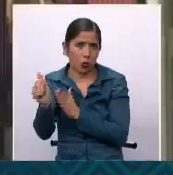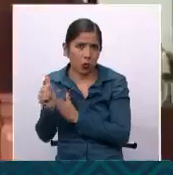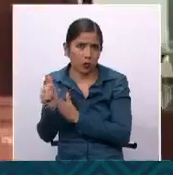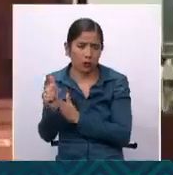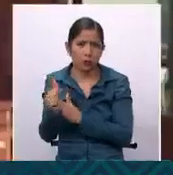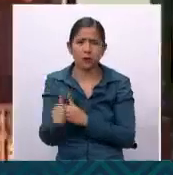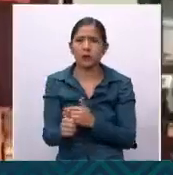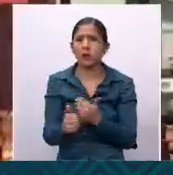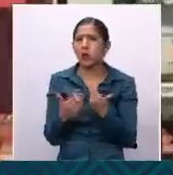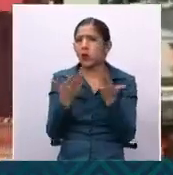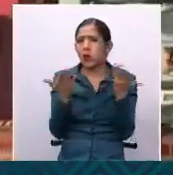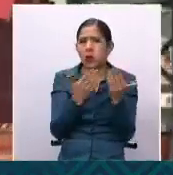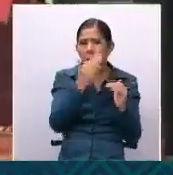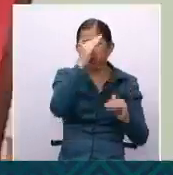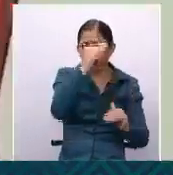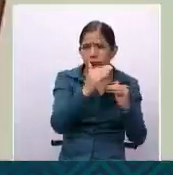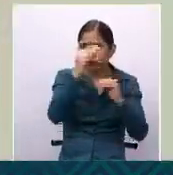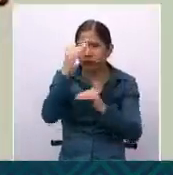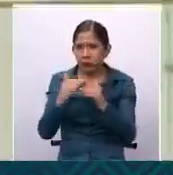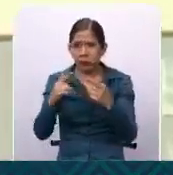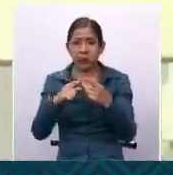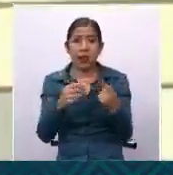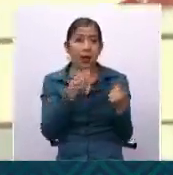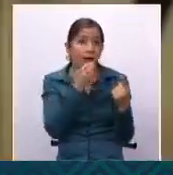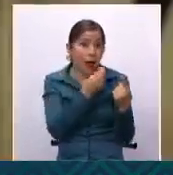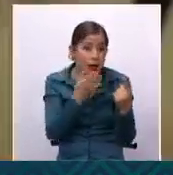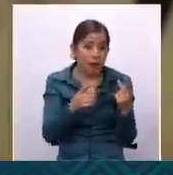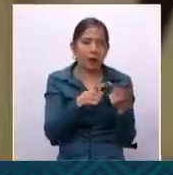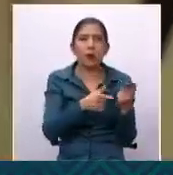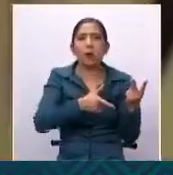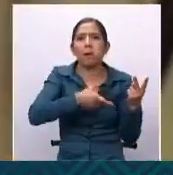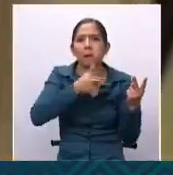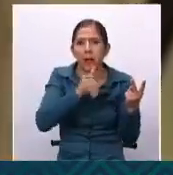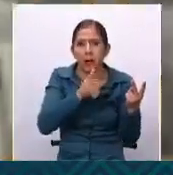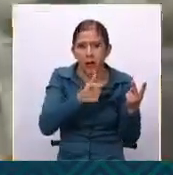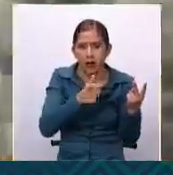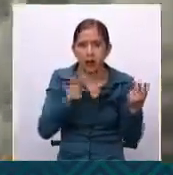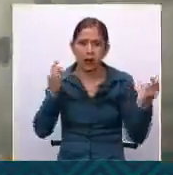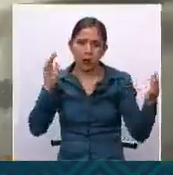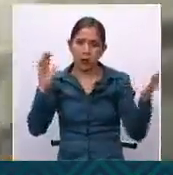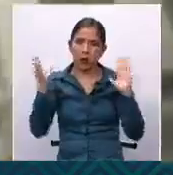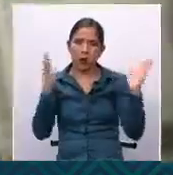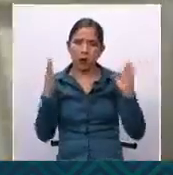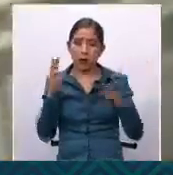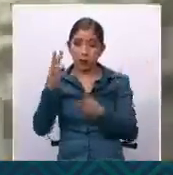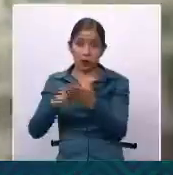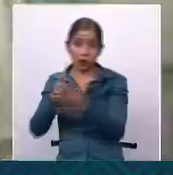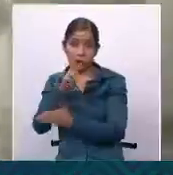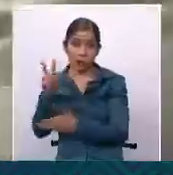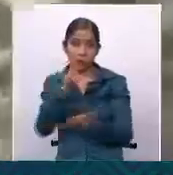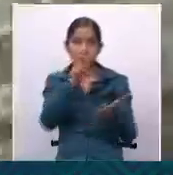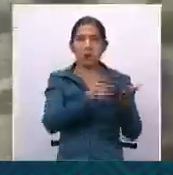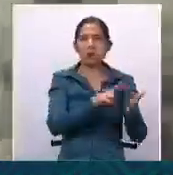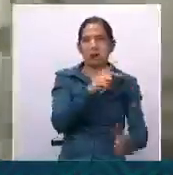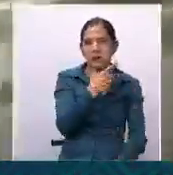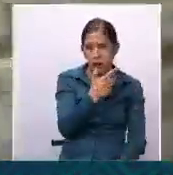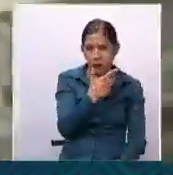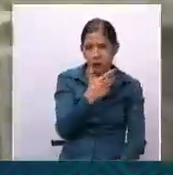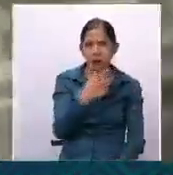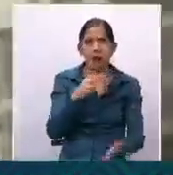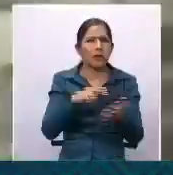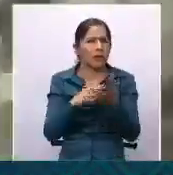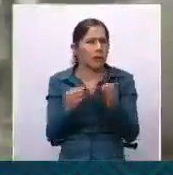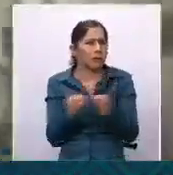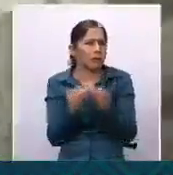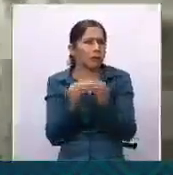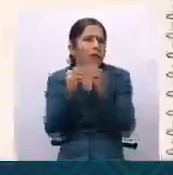hubo esta disminución de importaciones fueron en alimentos y bebidas con relación al 2021, que alcanzó en cifras económicas los 79 millones